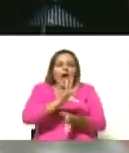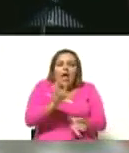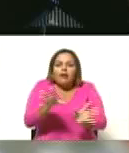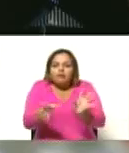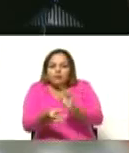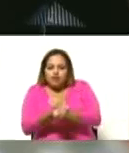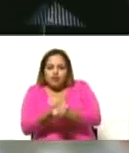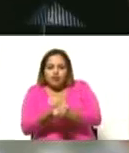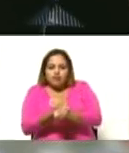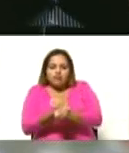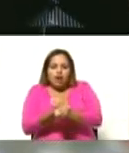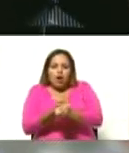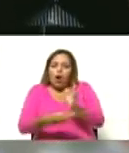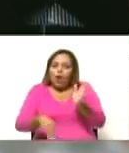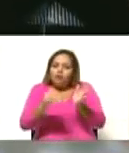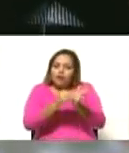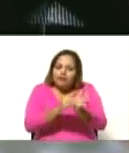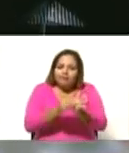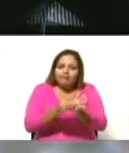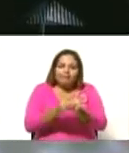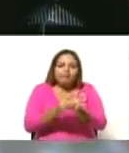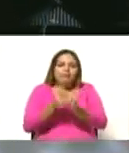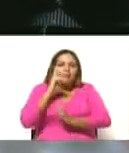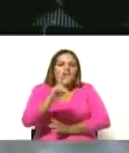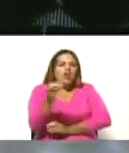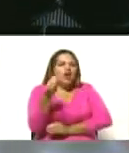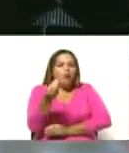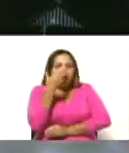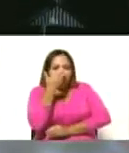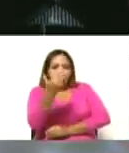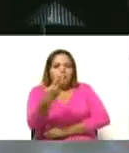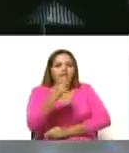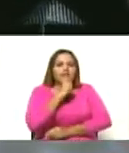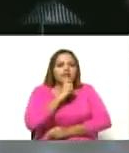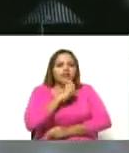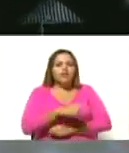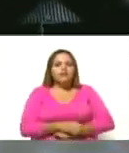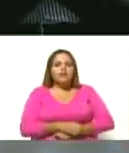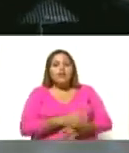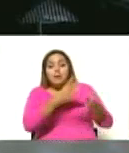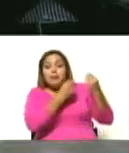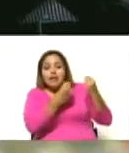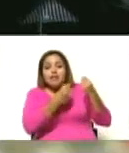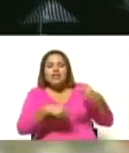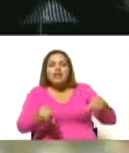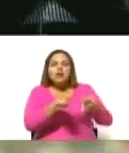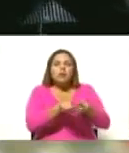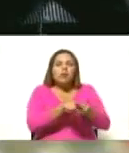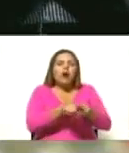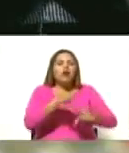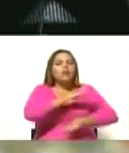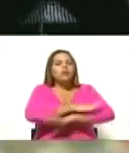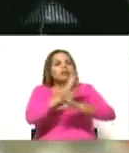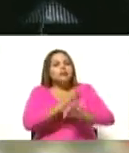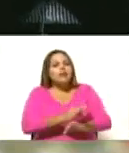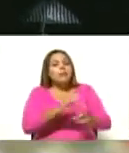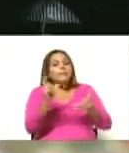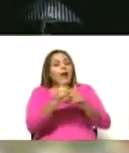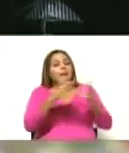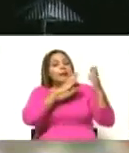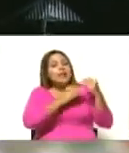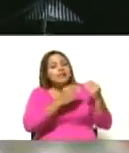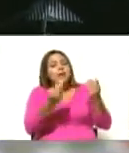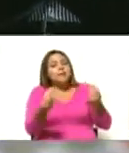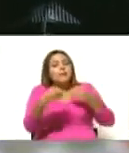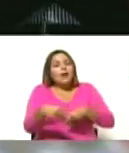adaptarse, de renovarse, de enfrentar las dificultades. Y la esperanza retrata mejor esa actitud. La palabra esperanza retrata